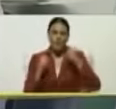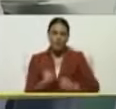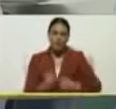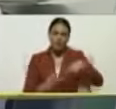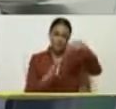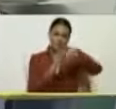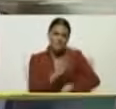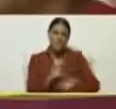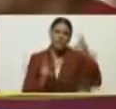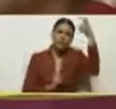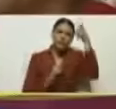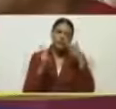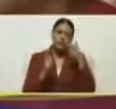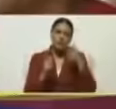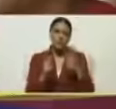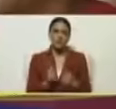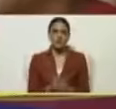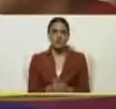profundamente chavista.